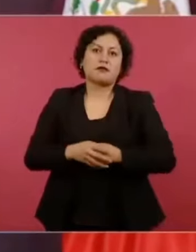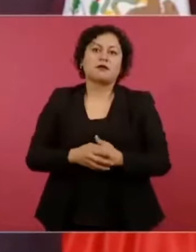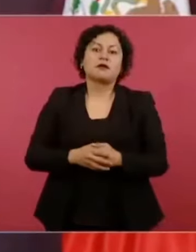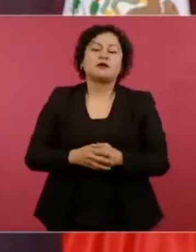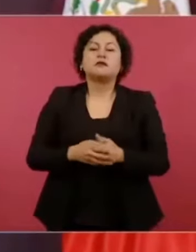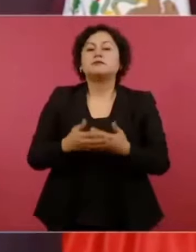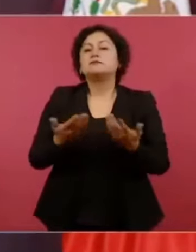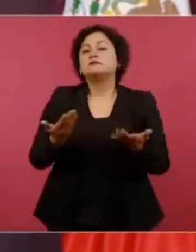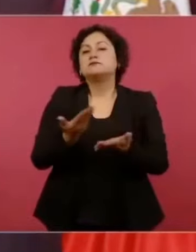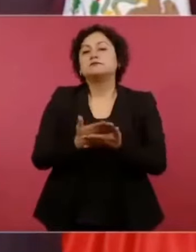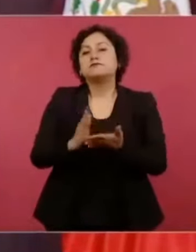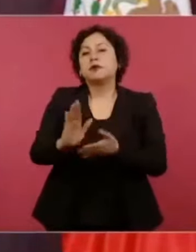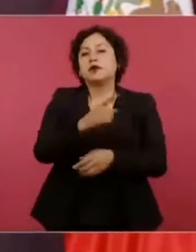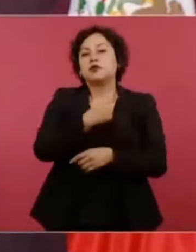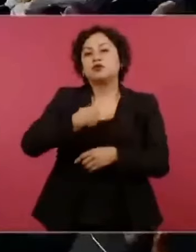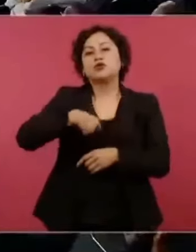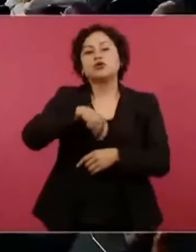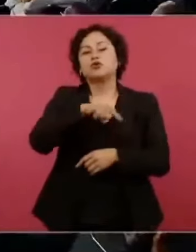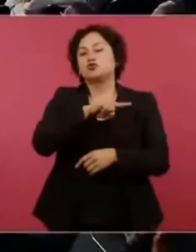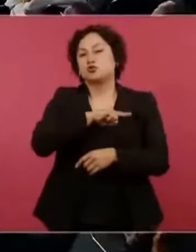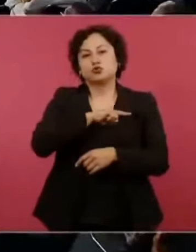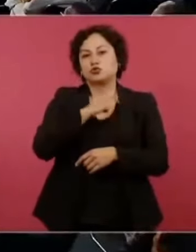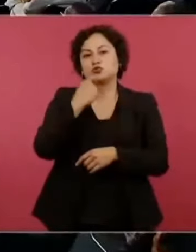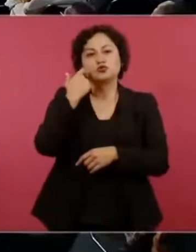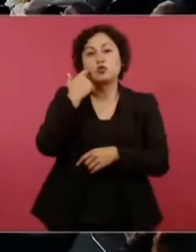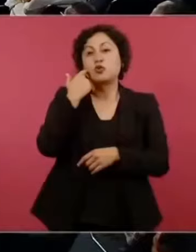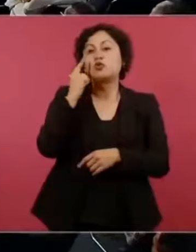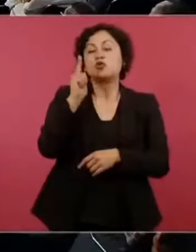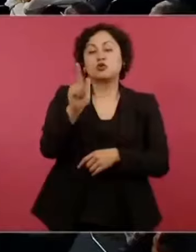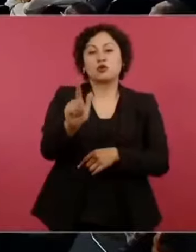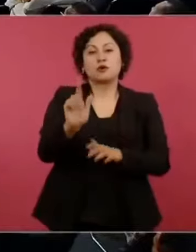que se siga aplicando en América